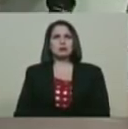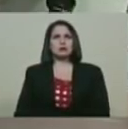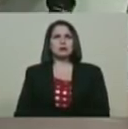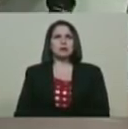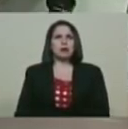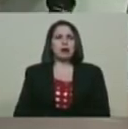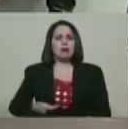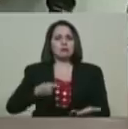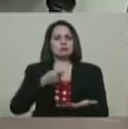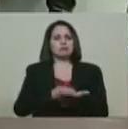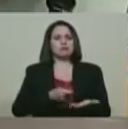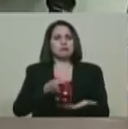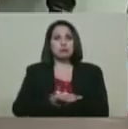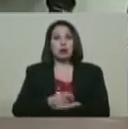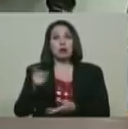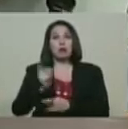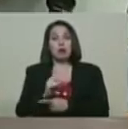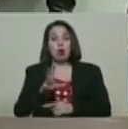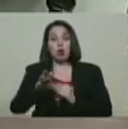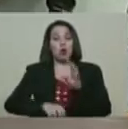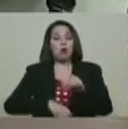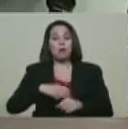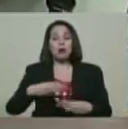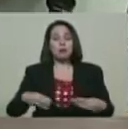amortización acelerada, compras públicas,